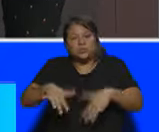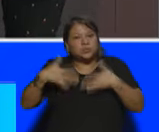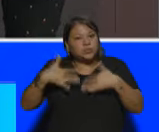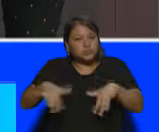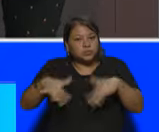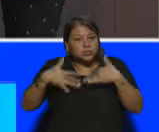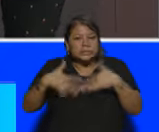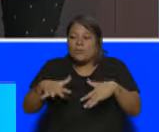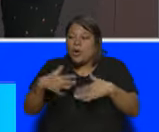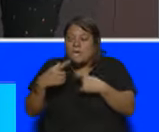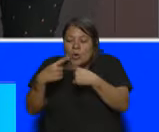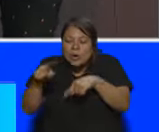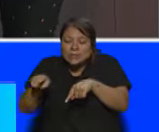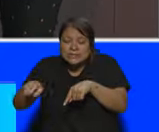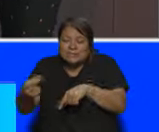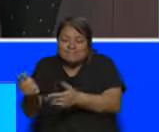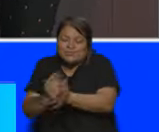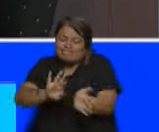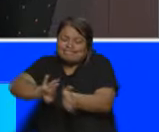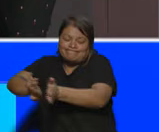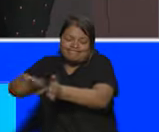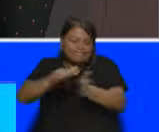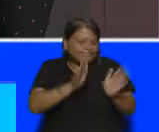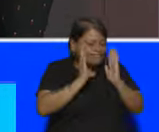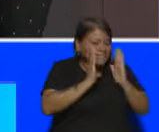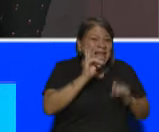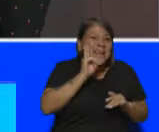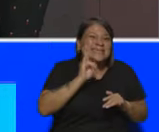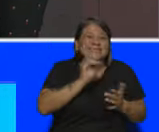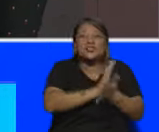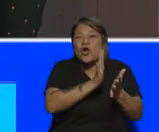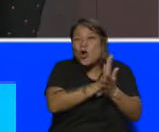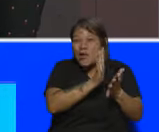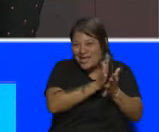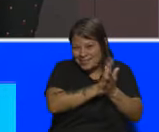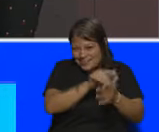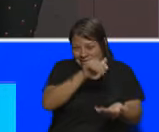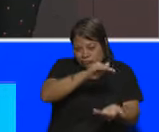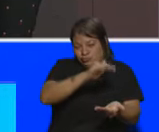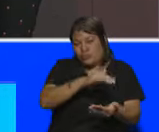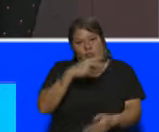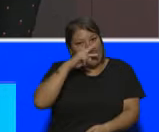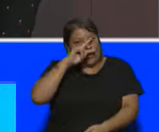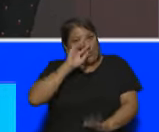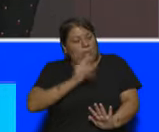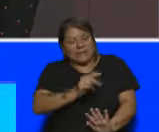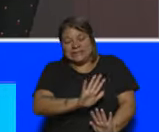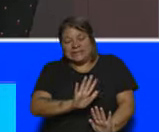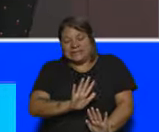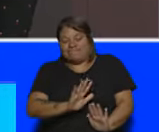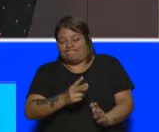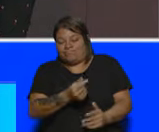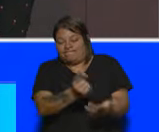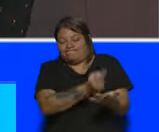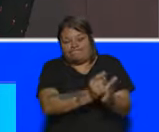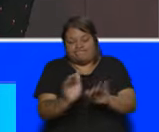es resignar algunos productos y ahora una simple leche chocolatada puede llegar a ser un lujo y la dejas de lado para